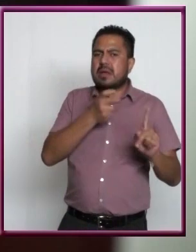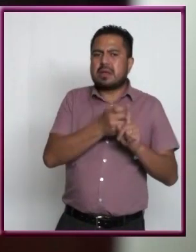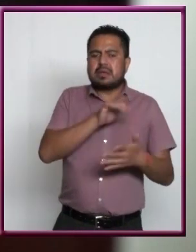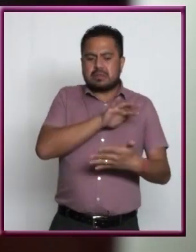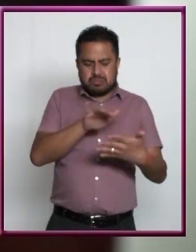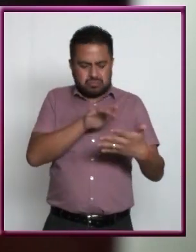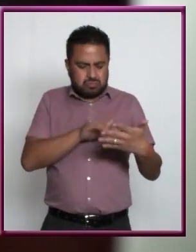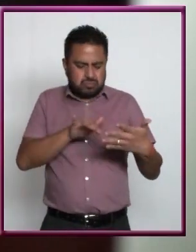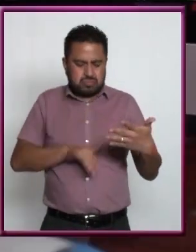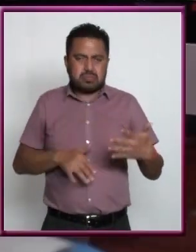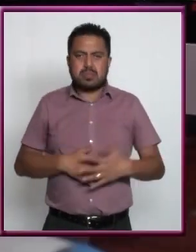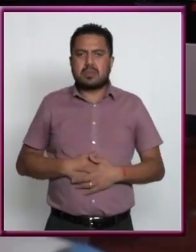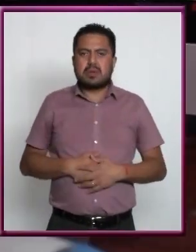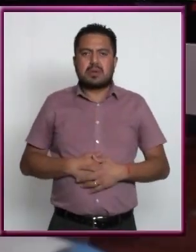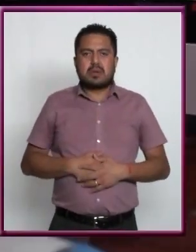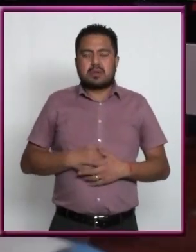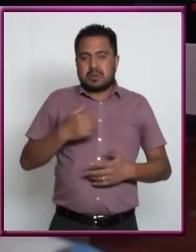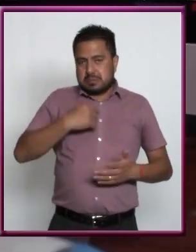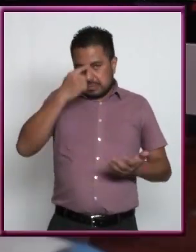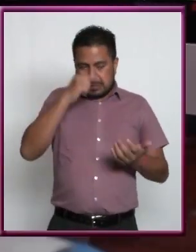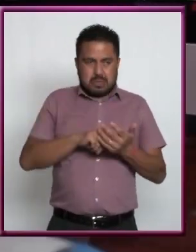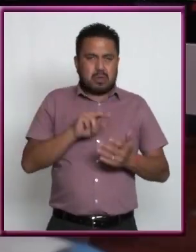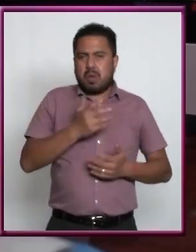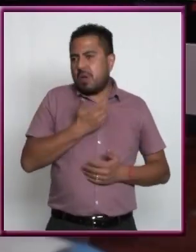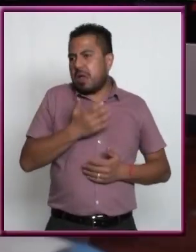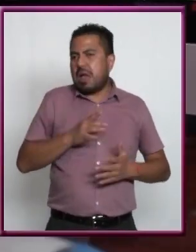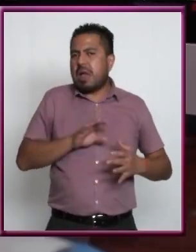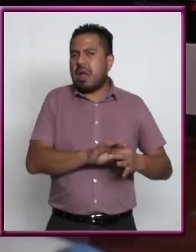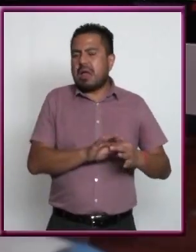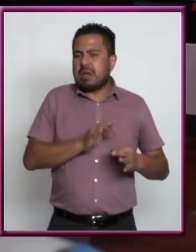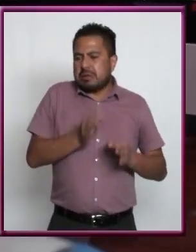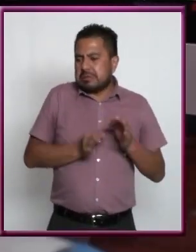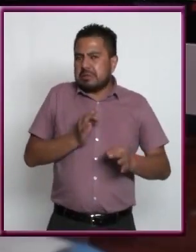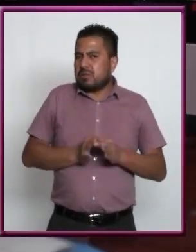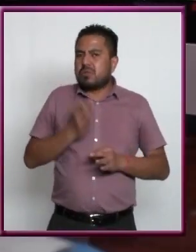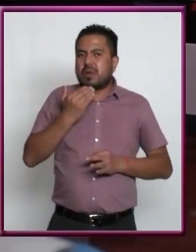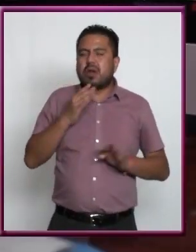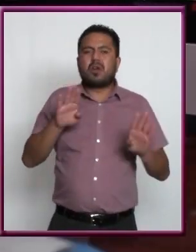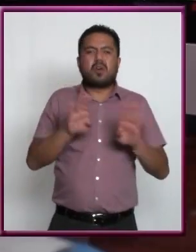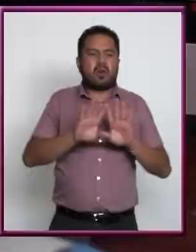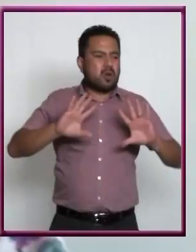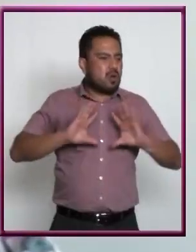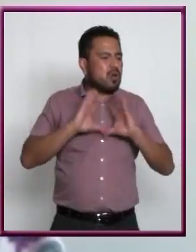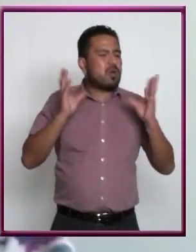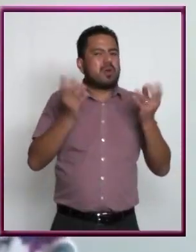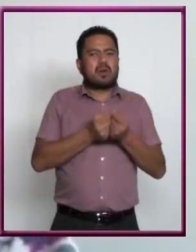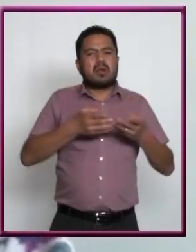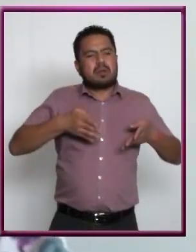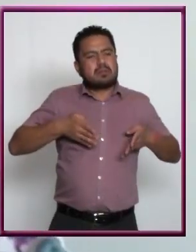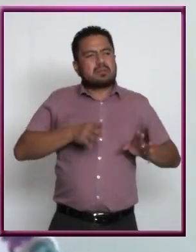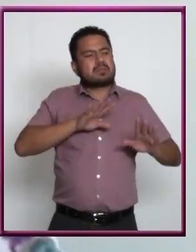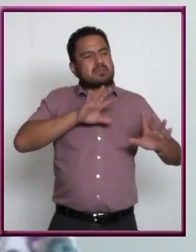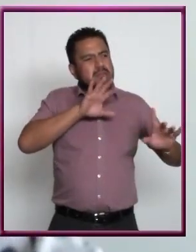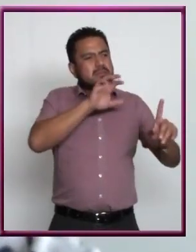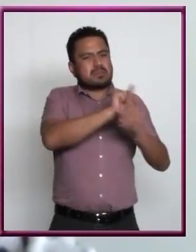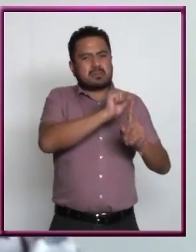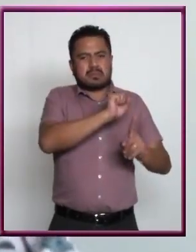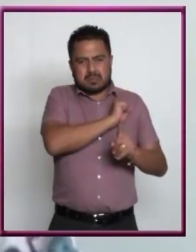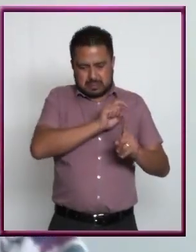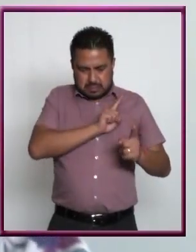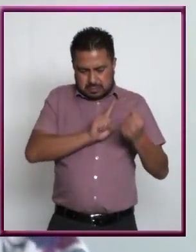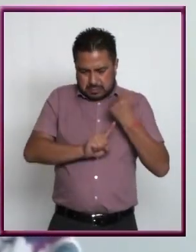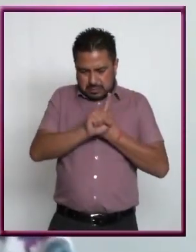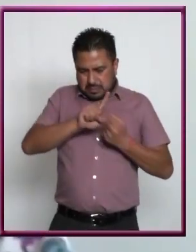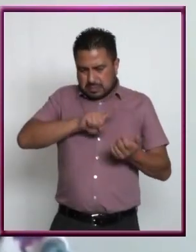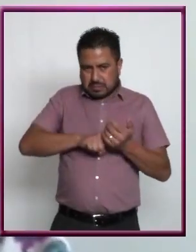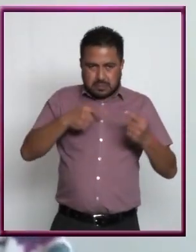por la lectura? Yo creo que no hay como un momento puntual, ¿no? Hay como todo un camino que se recorre, que tiene que ver mucho con los